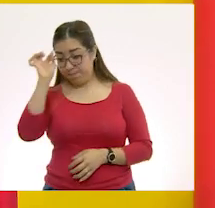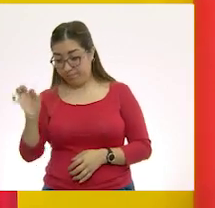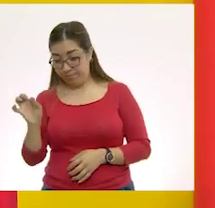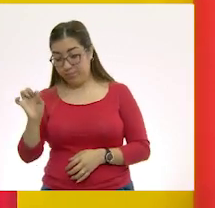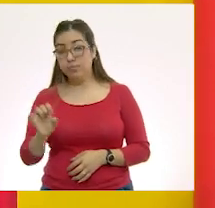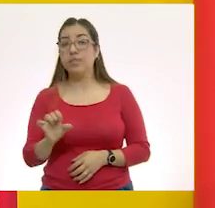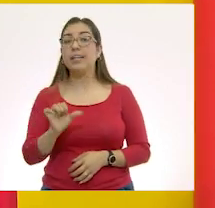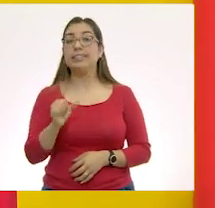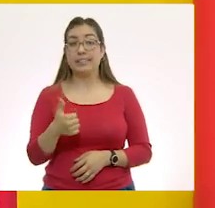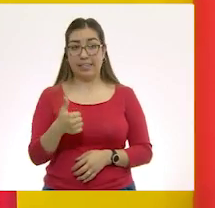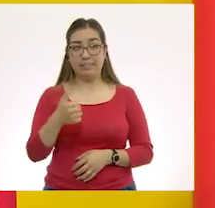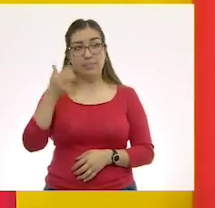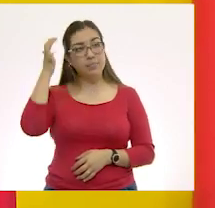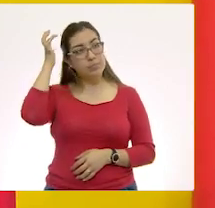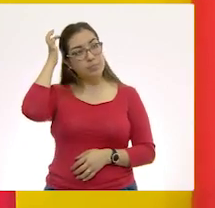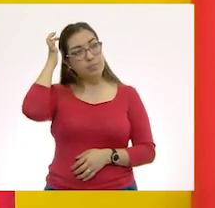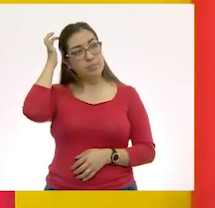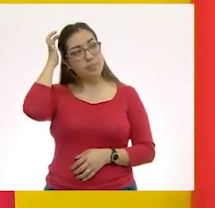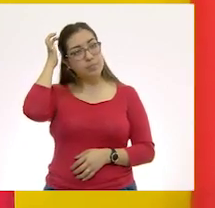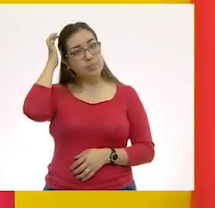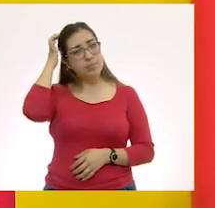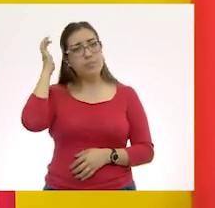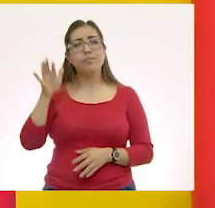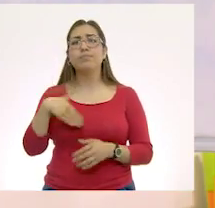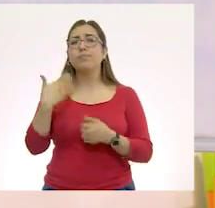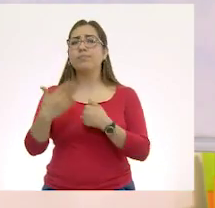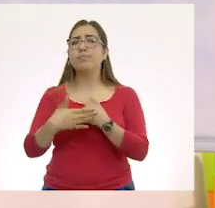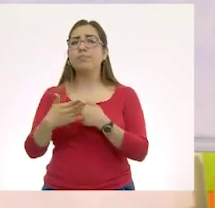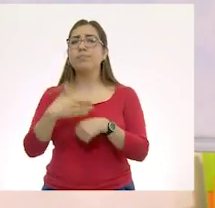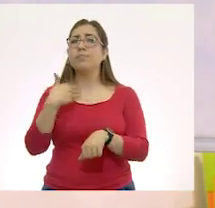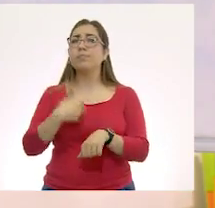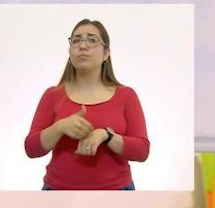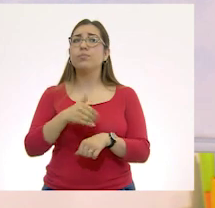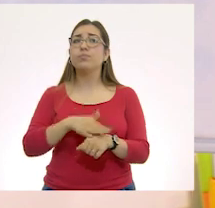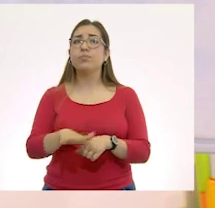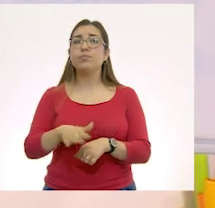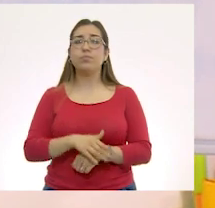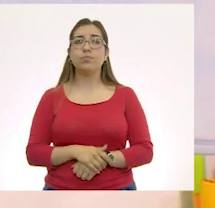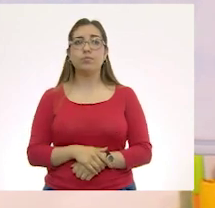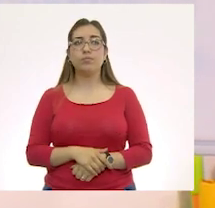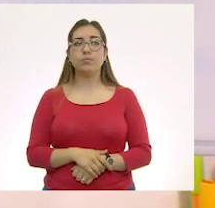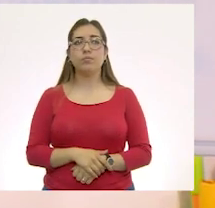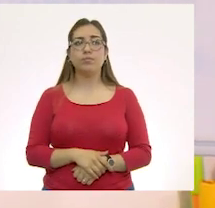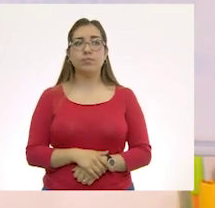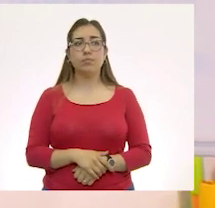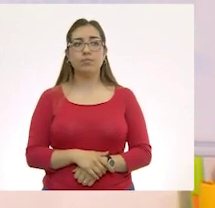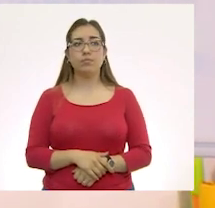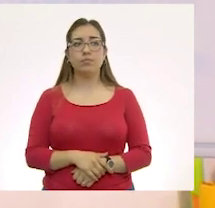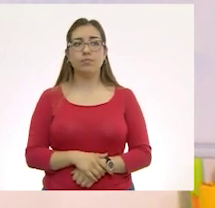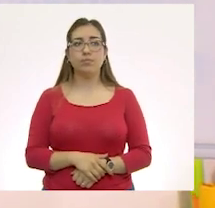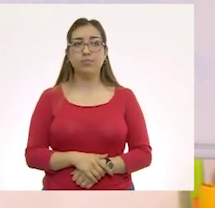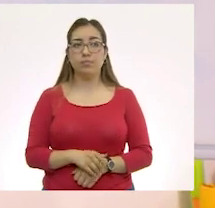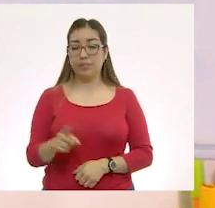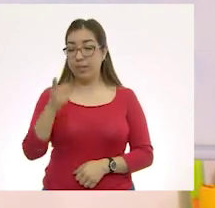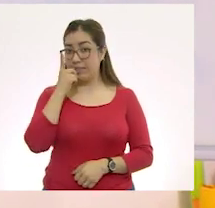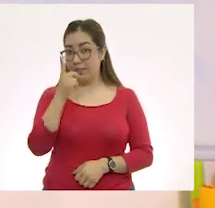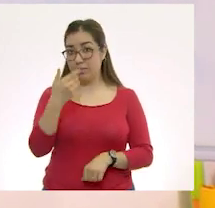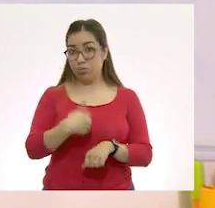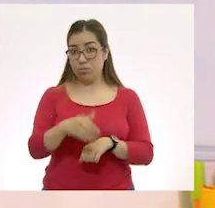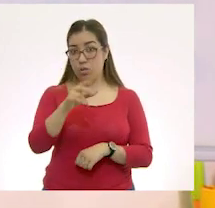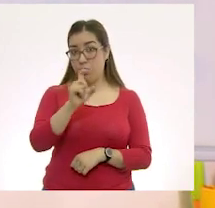otros 6 6 a qué número caerías brinca 1 2 3 4 5 6 al